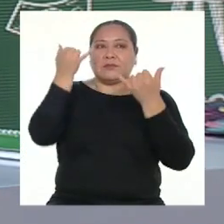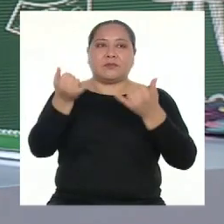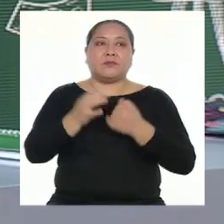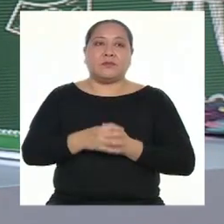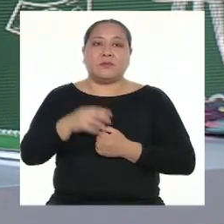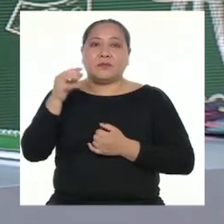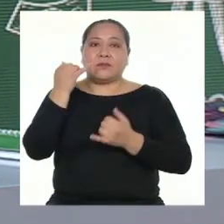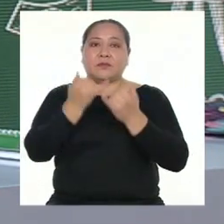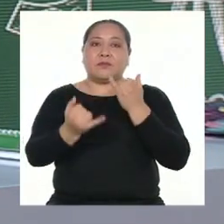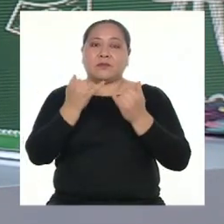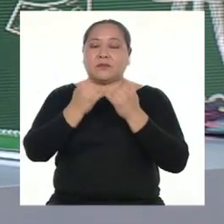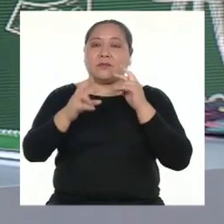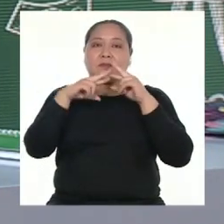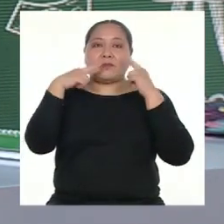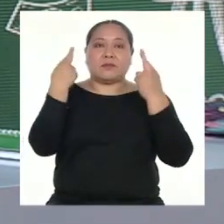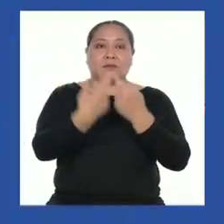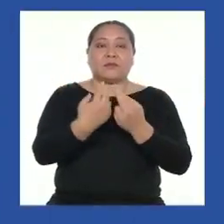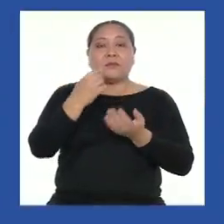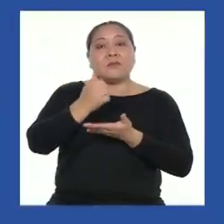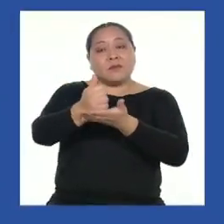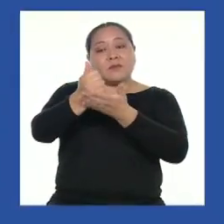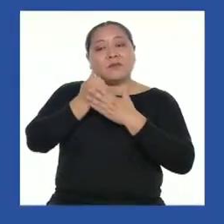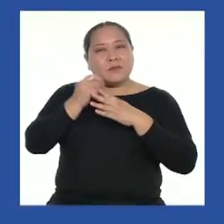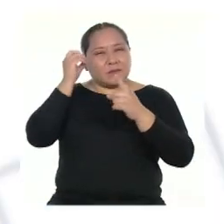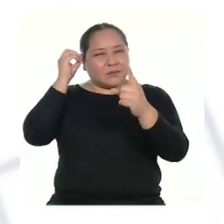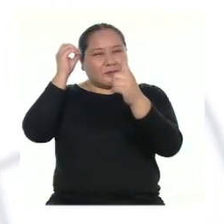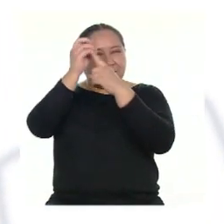sesión nos será útil para el reto que vamos a cumplir.